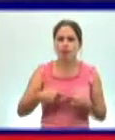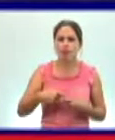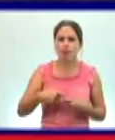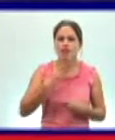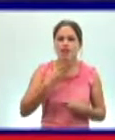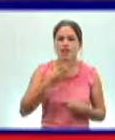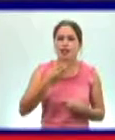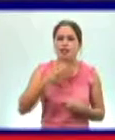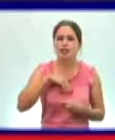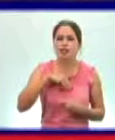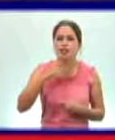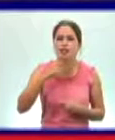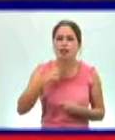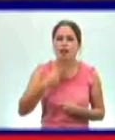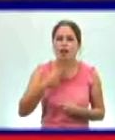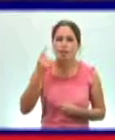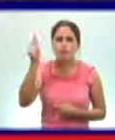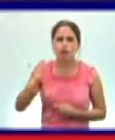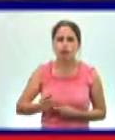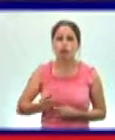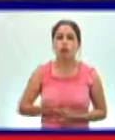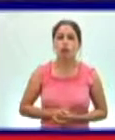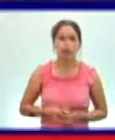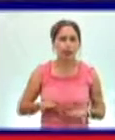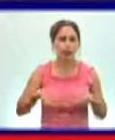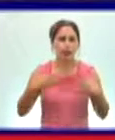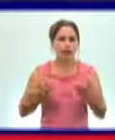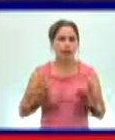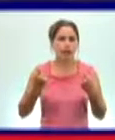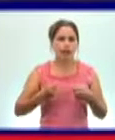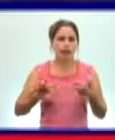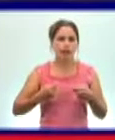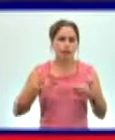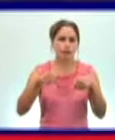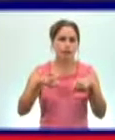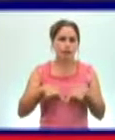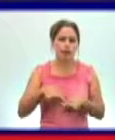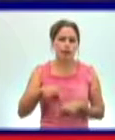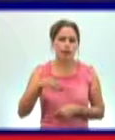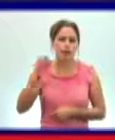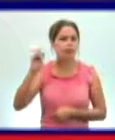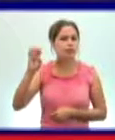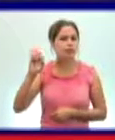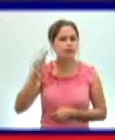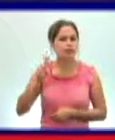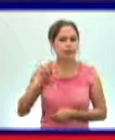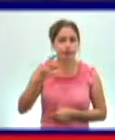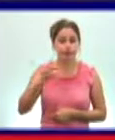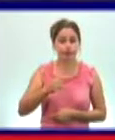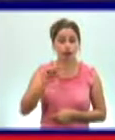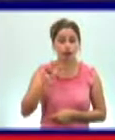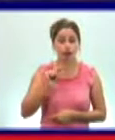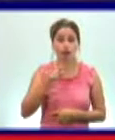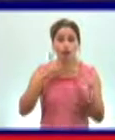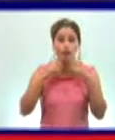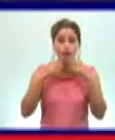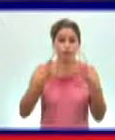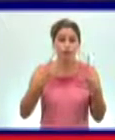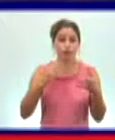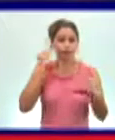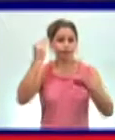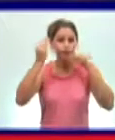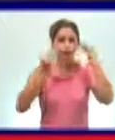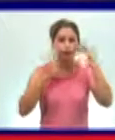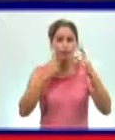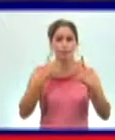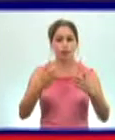asumen el deber ser? ¿Qué es el deber ser? ¿Cómo ustedes proyectan el deber ser? Son interrogantes importantes, reflexiones importantes que ustedes